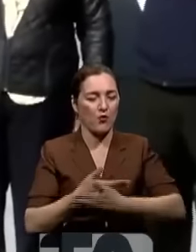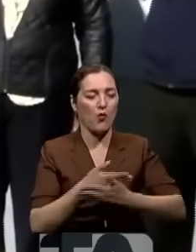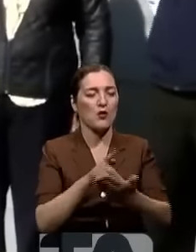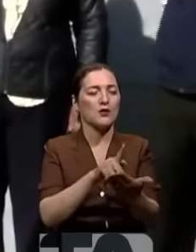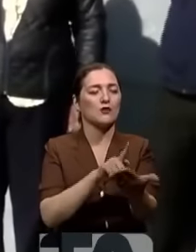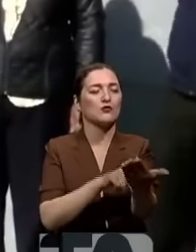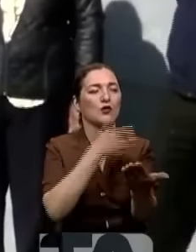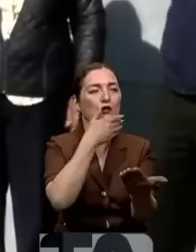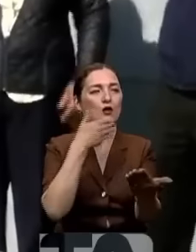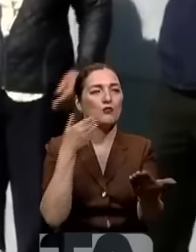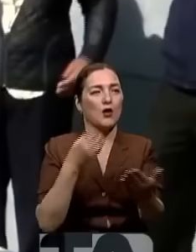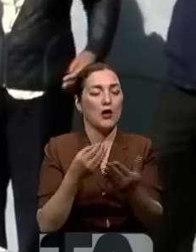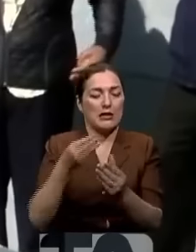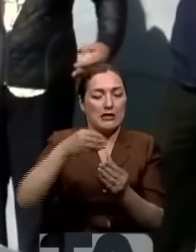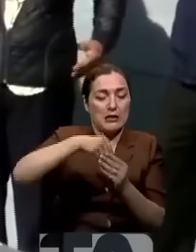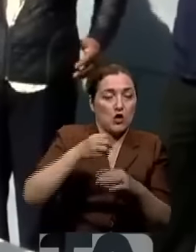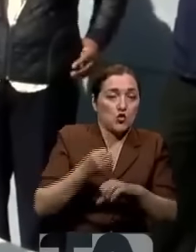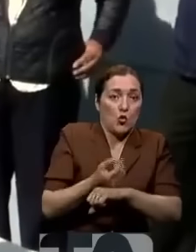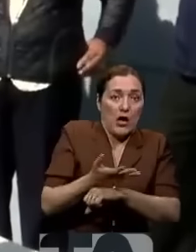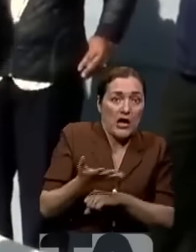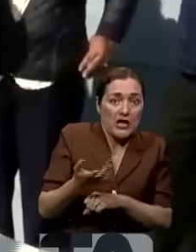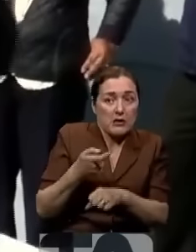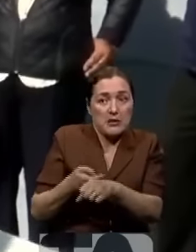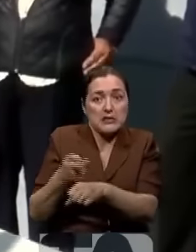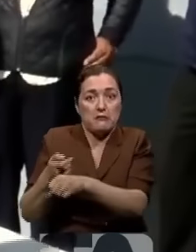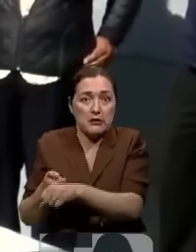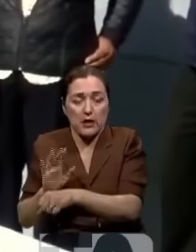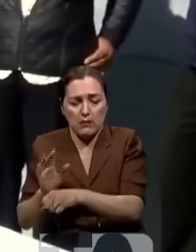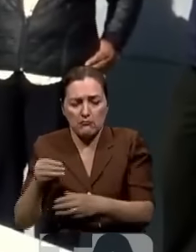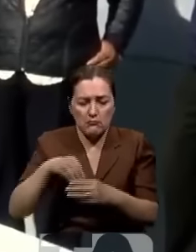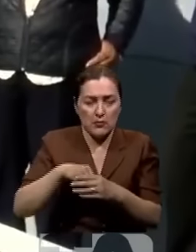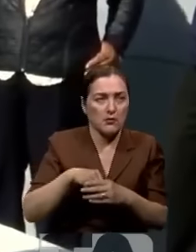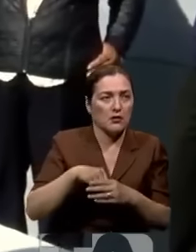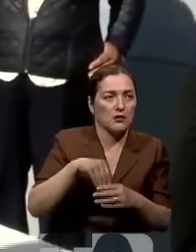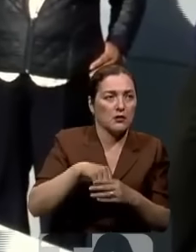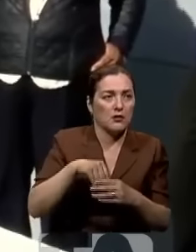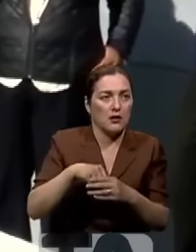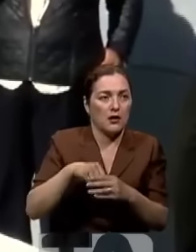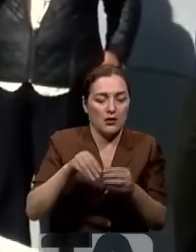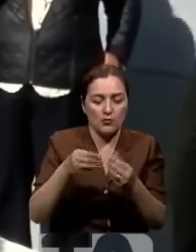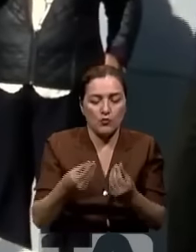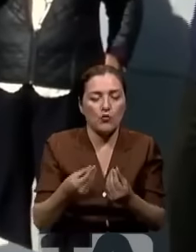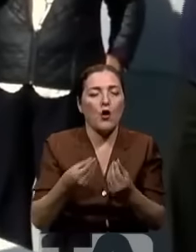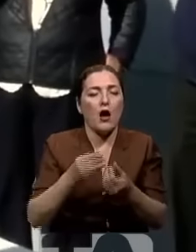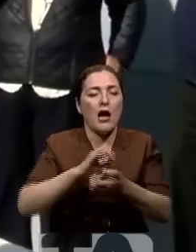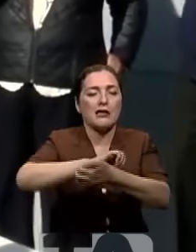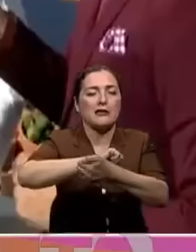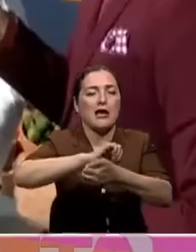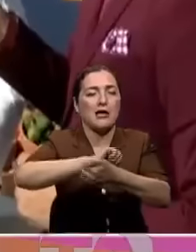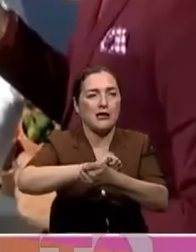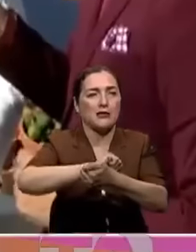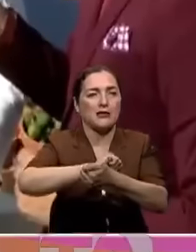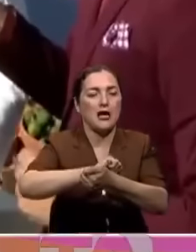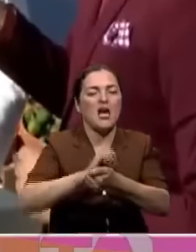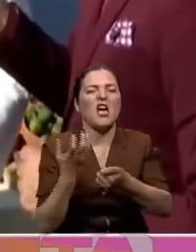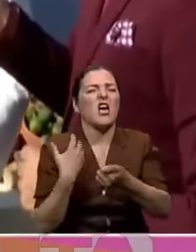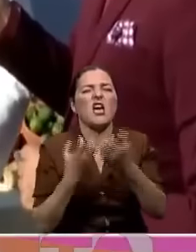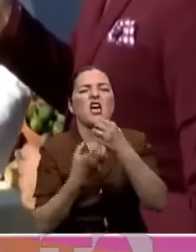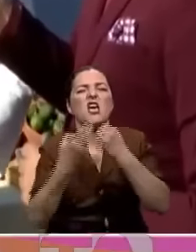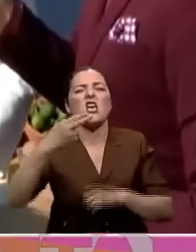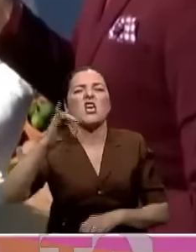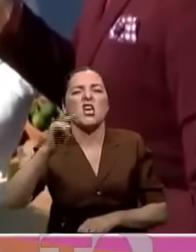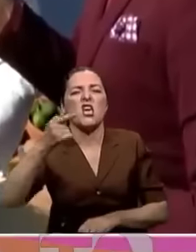Hemos mejorado mucho el relleno con las especificaciones que dijo la chef Steffi. Está con una queso crema, con higos tradicionales,